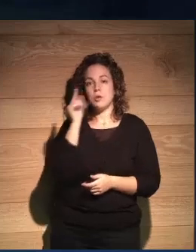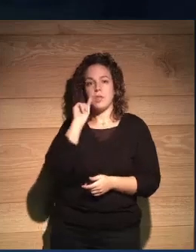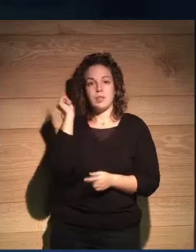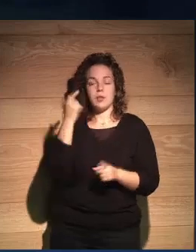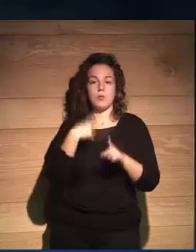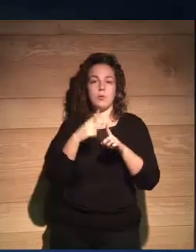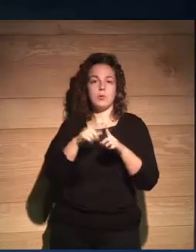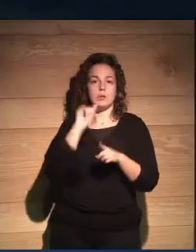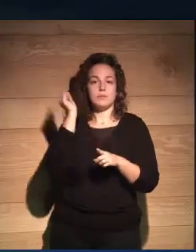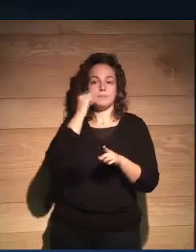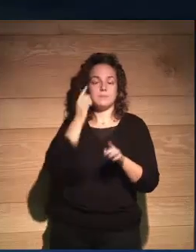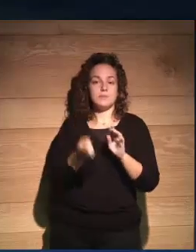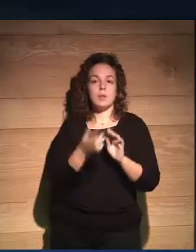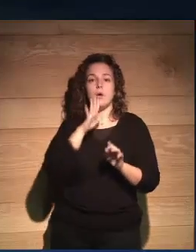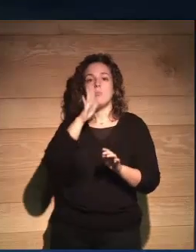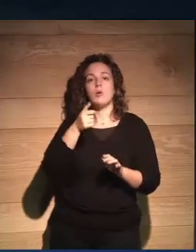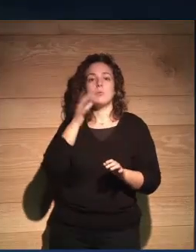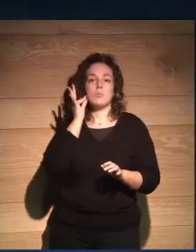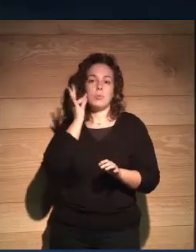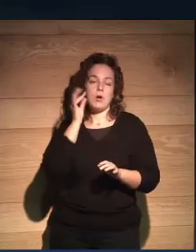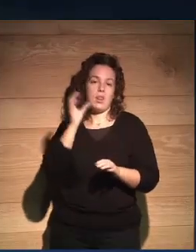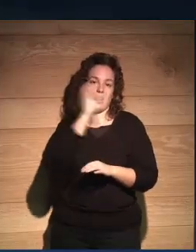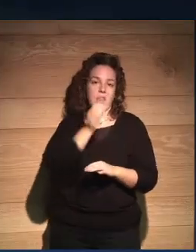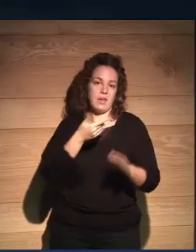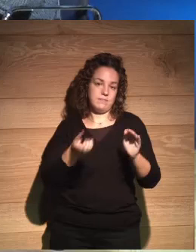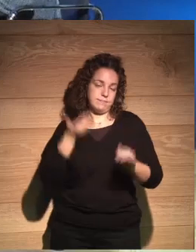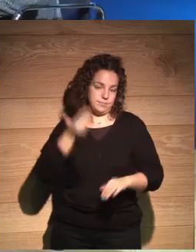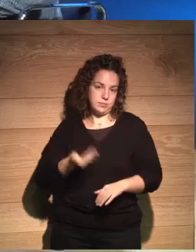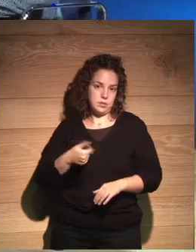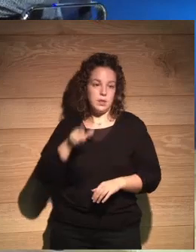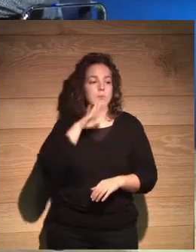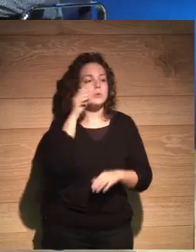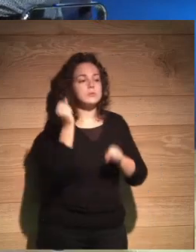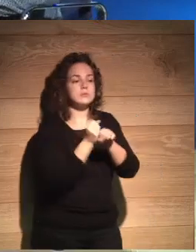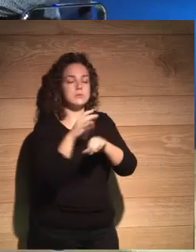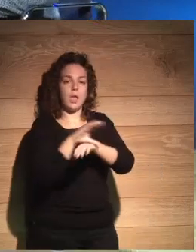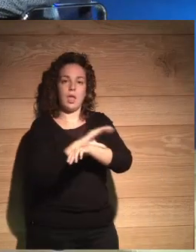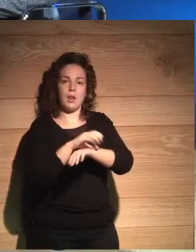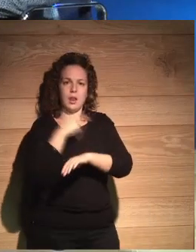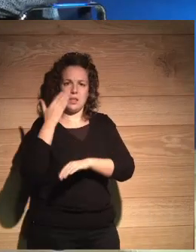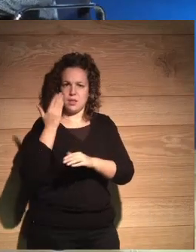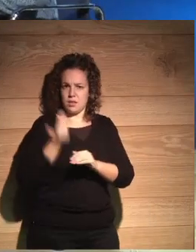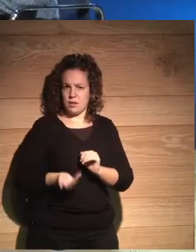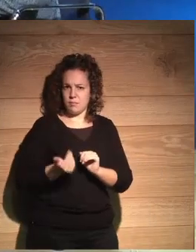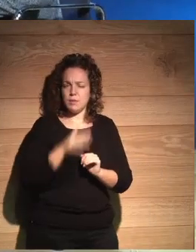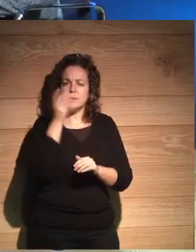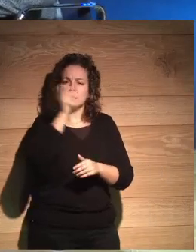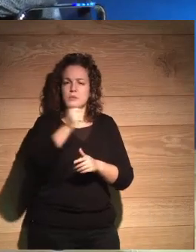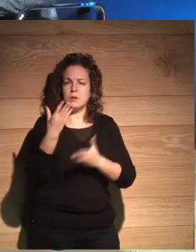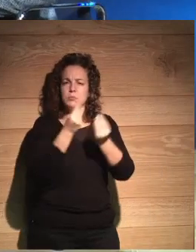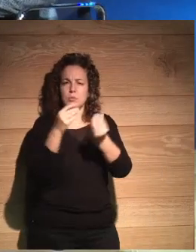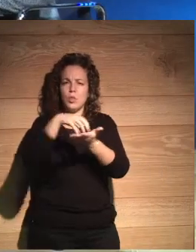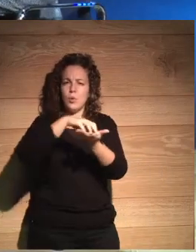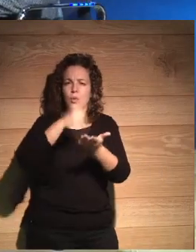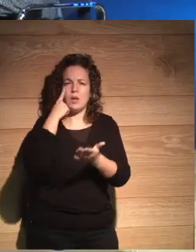descubrimientos, sino por la importancia de la mujer en la ciencia, como he dicho antes. Claro, la carrera de ella es tan bestial que en un momento determinado habrá mucha gente que tenga dudas de si te lo